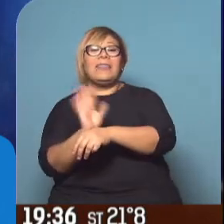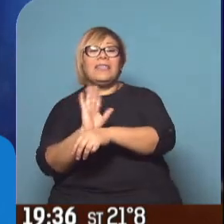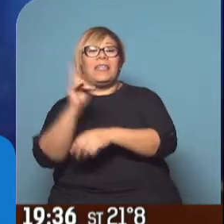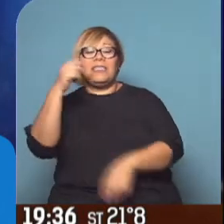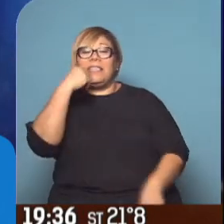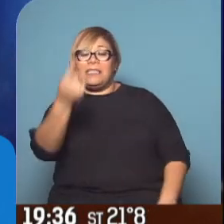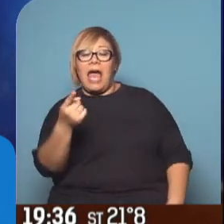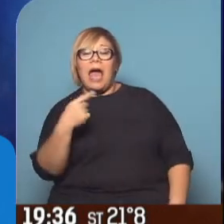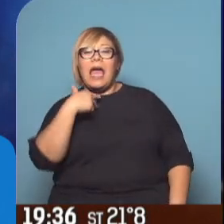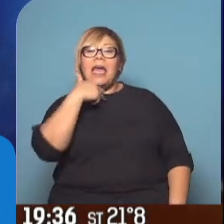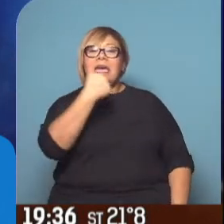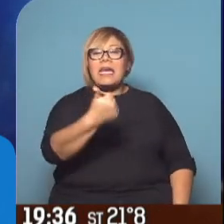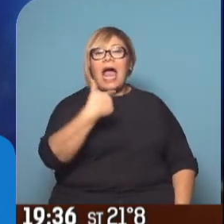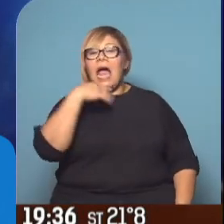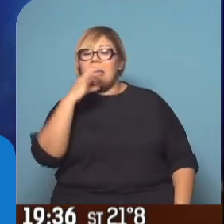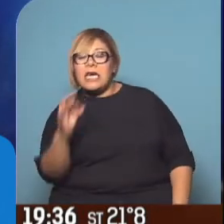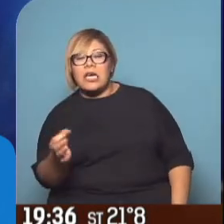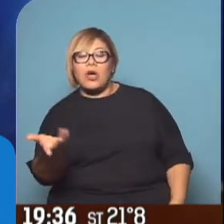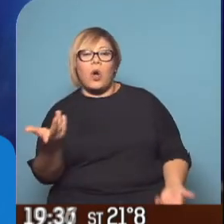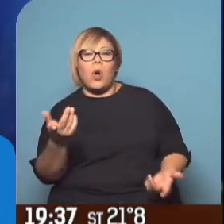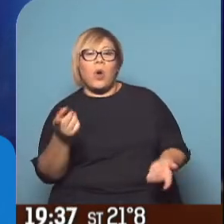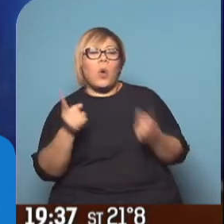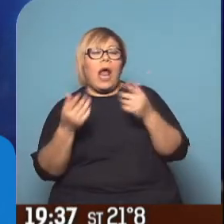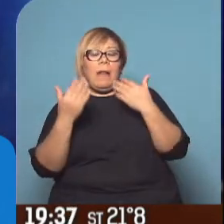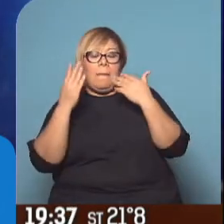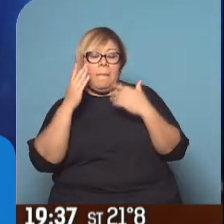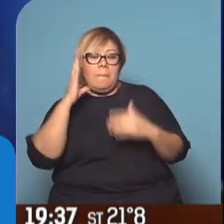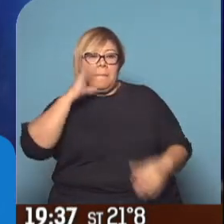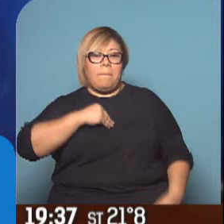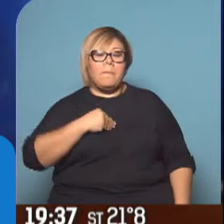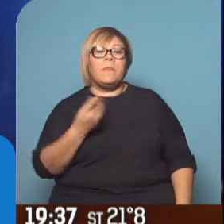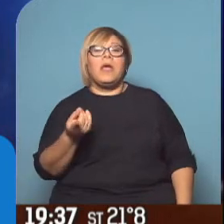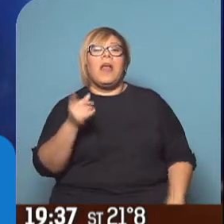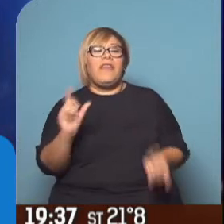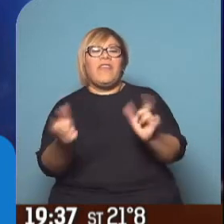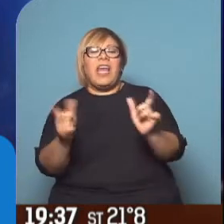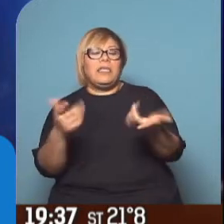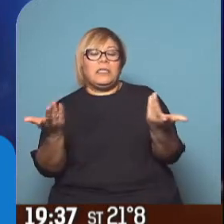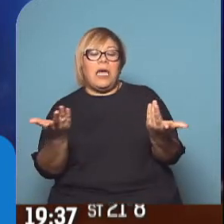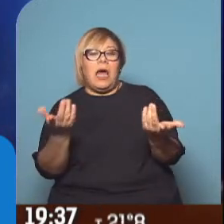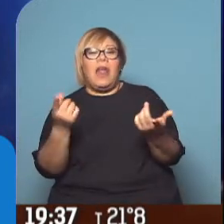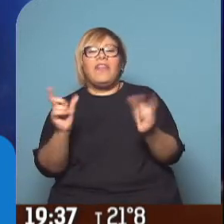hijo o hija, desconozco cuál había sido la diferencia que hacía,